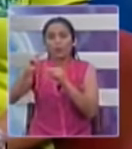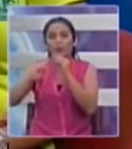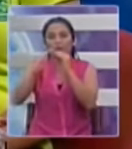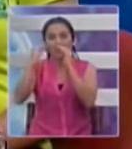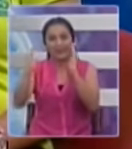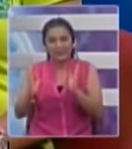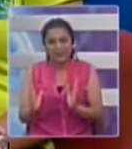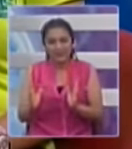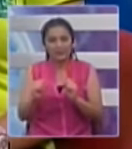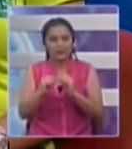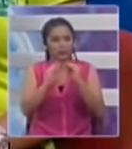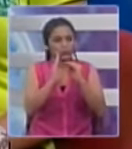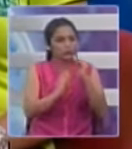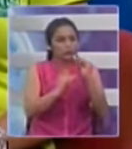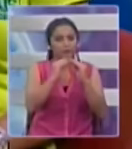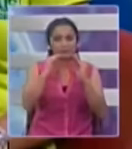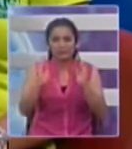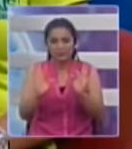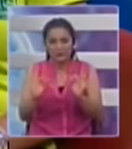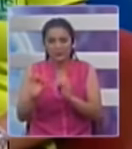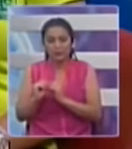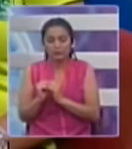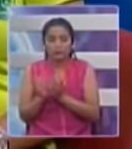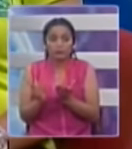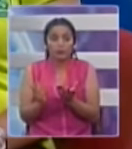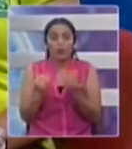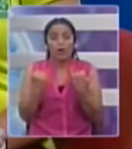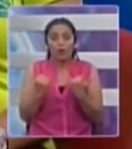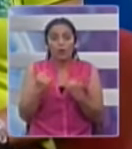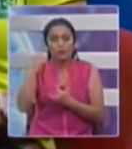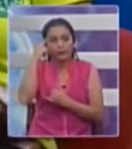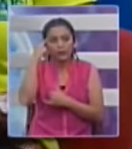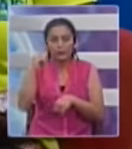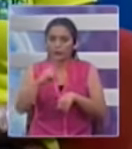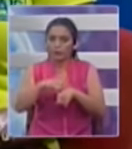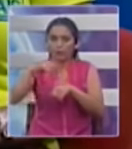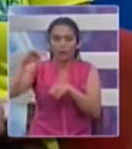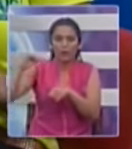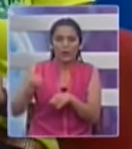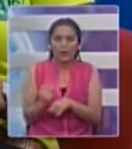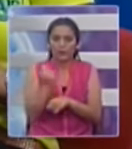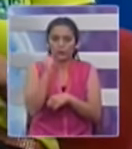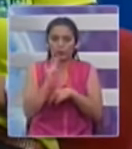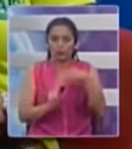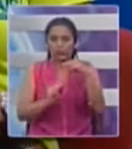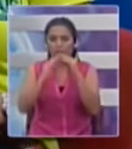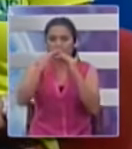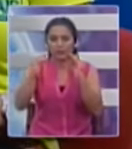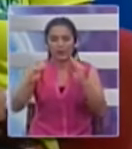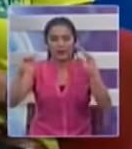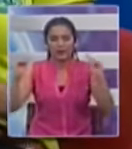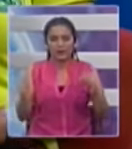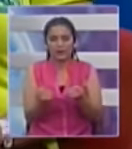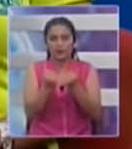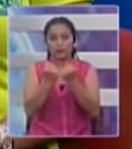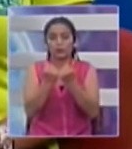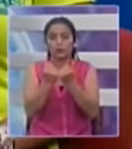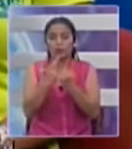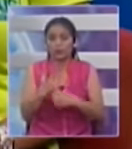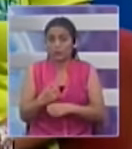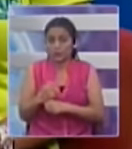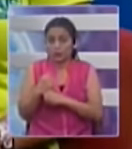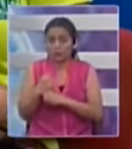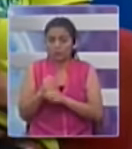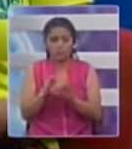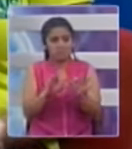de la reconstrucción, buscamos mecanismos de hacerlo más rápido. Por eso es que se ofrecen viviendas seguras, dignas, con